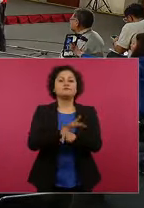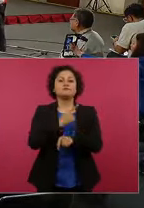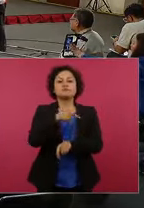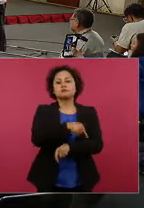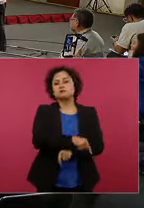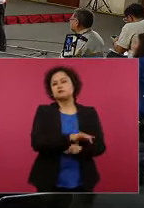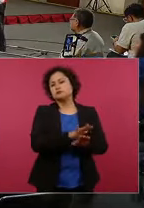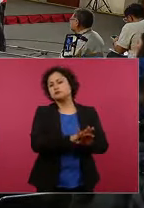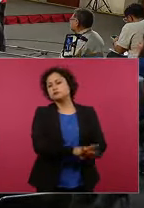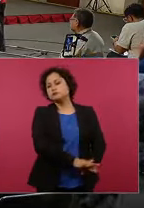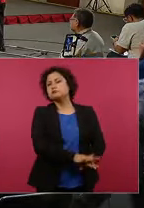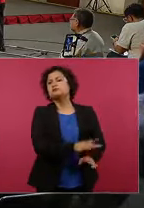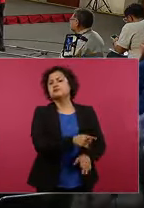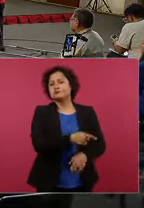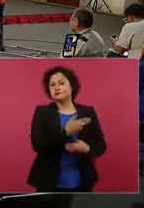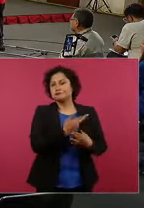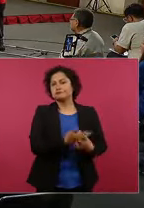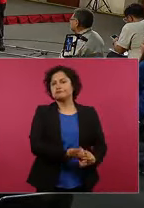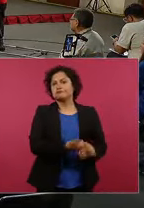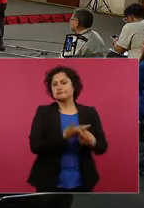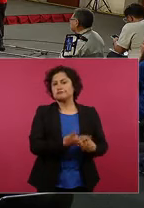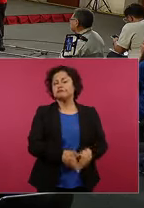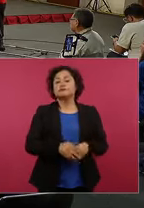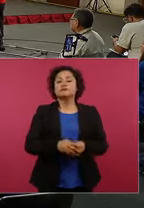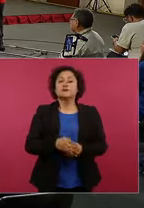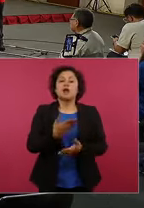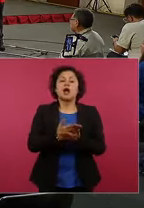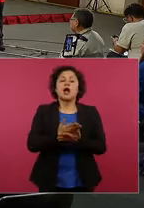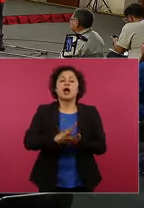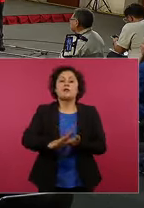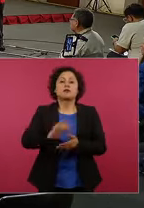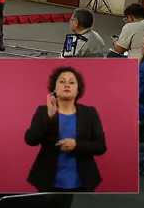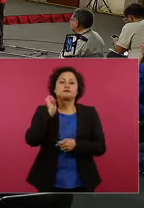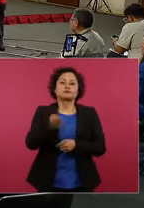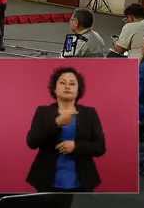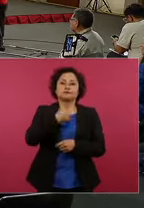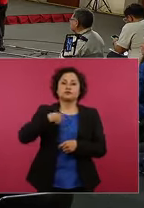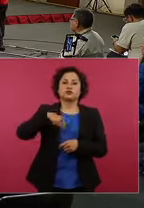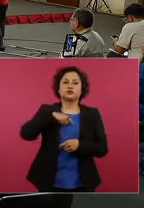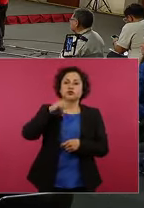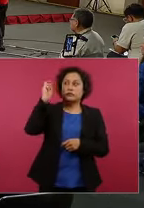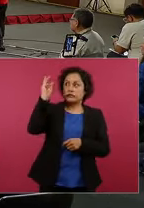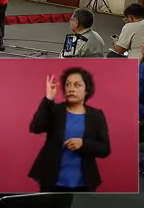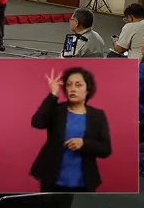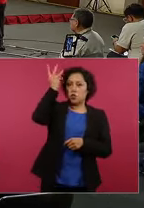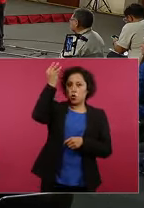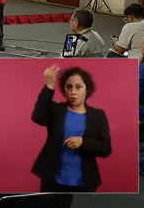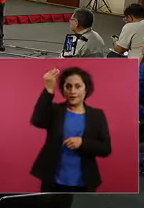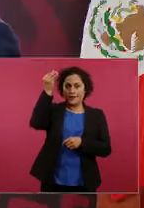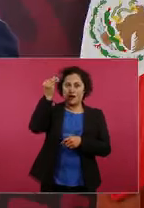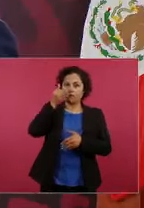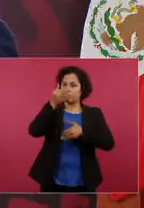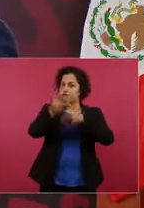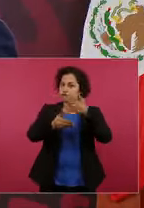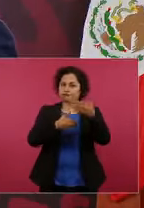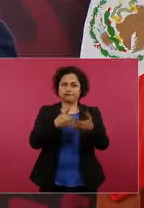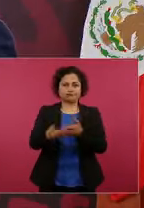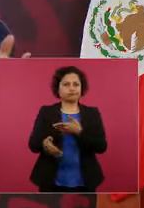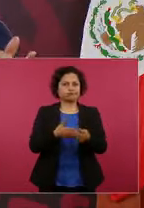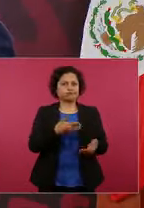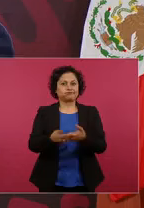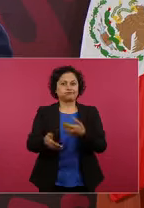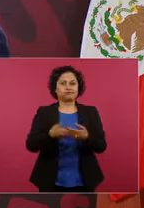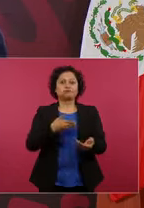Además, hemos avanzado en la tecnología y se puede perforar un pozo ya